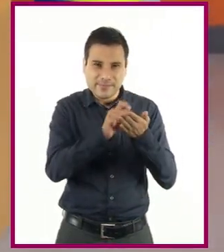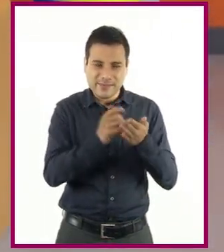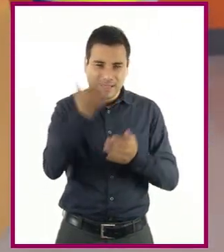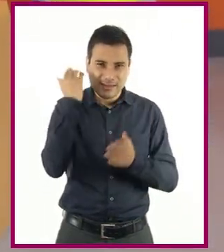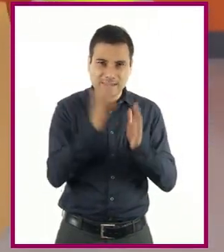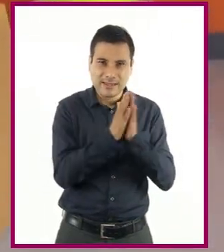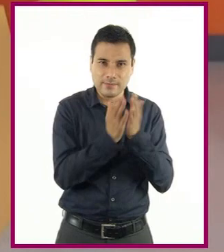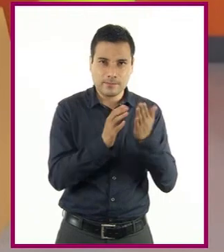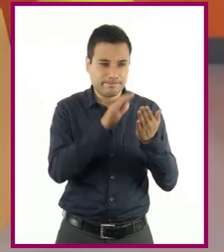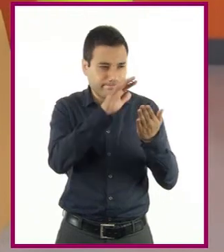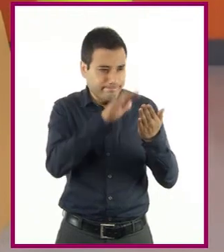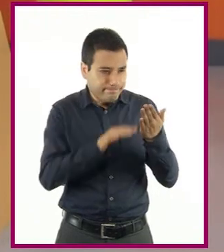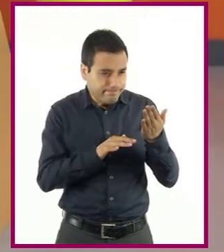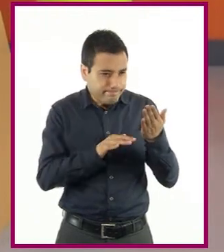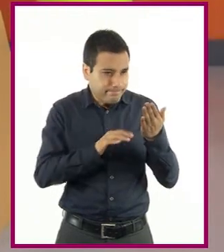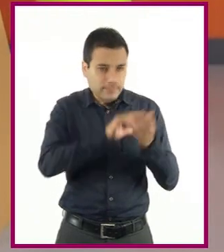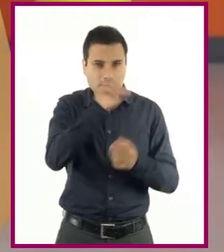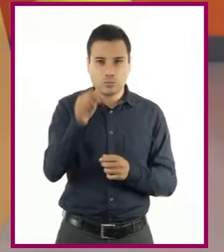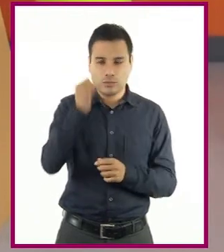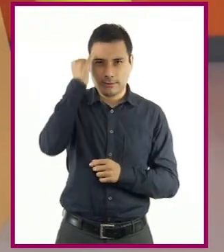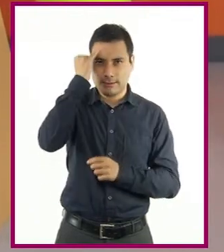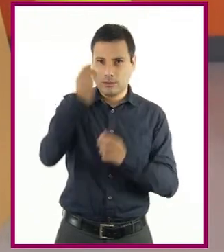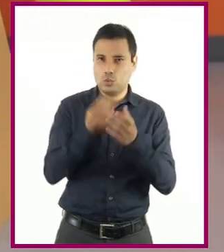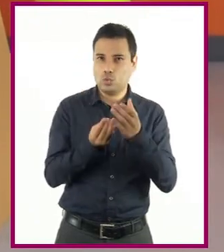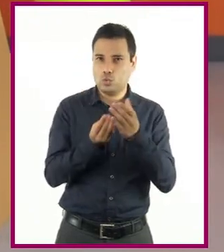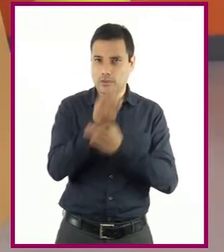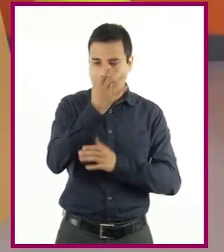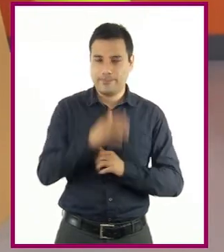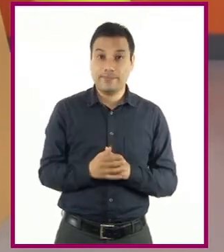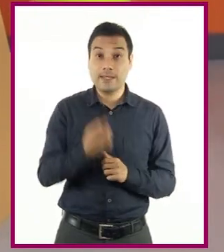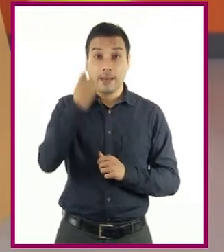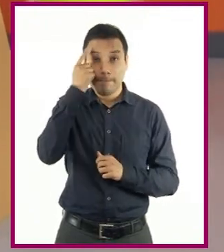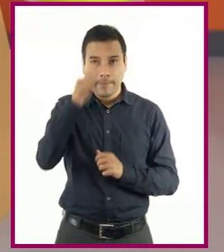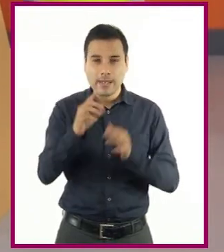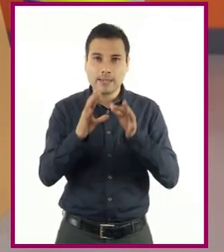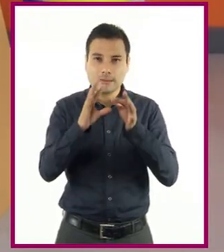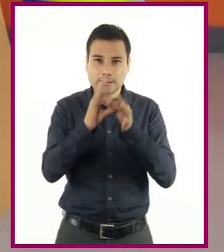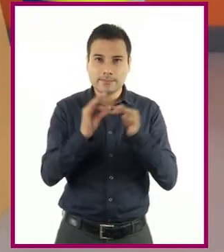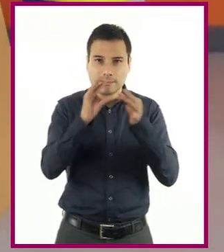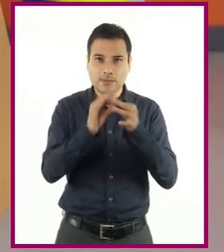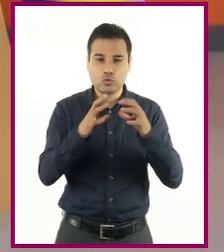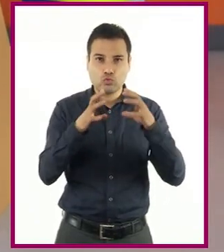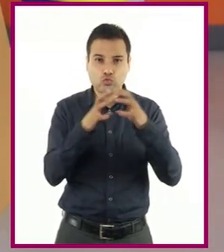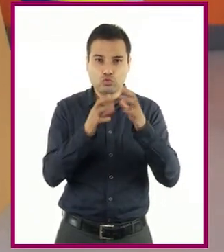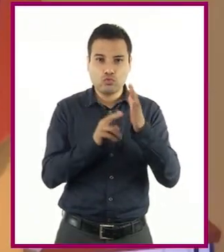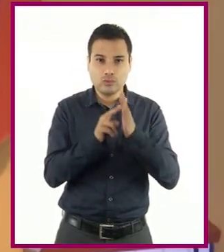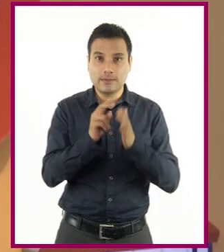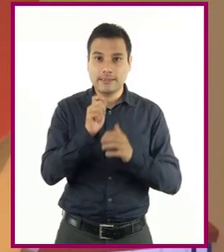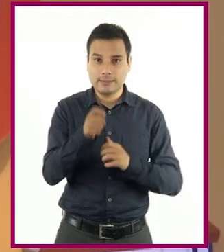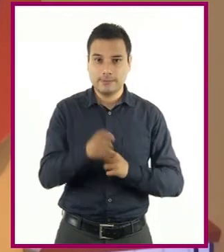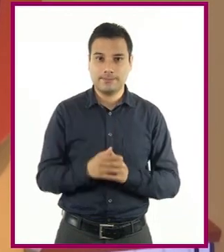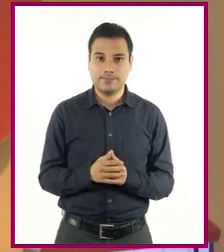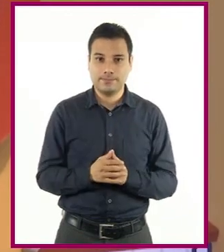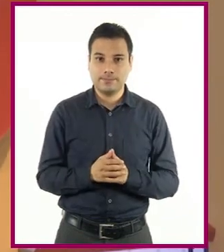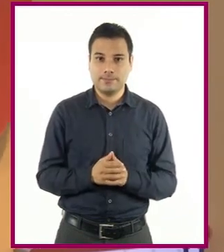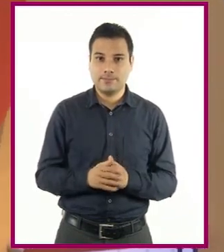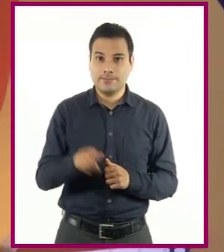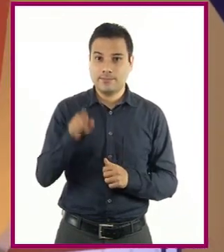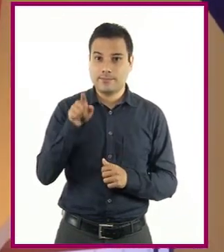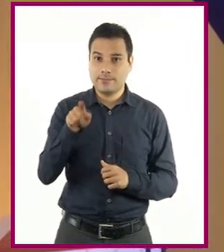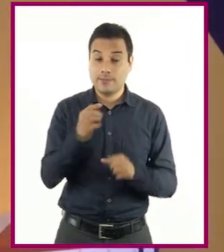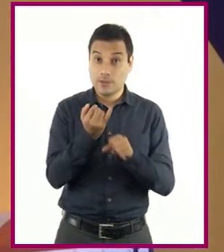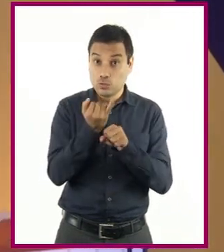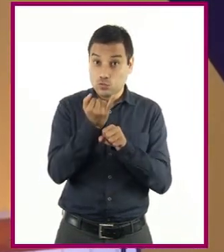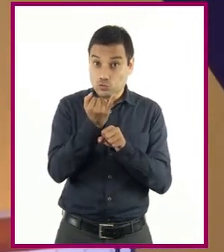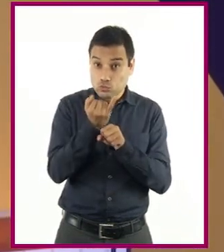a partir de la física cuántica para explicar la naturaleza de los agujeros negros. Sus contribuciones al